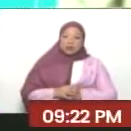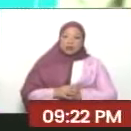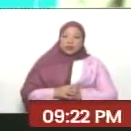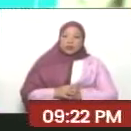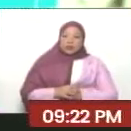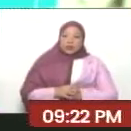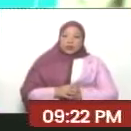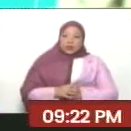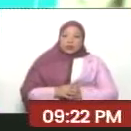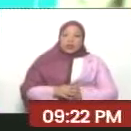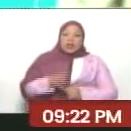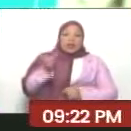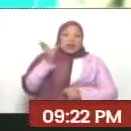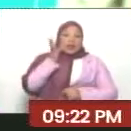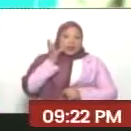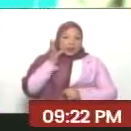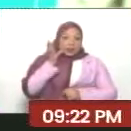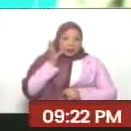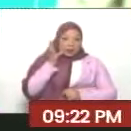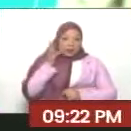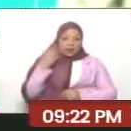Floricultores, cacaoteros,